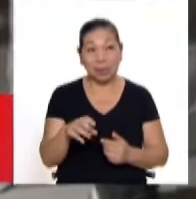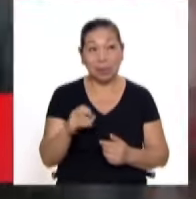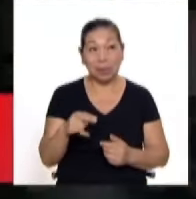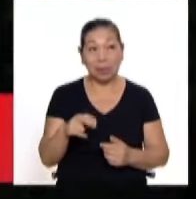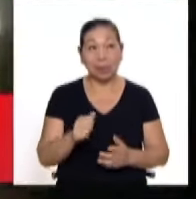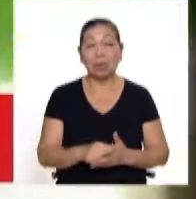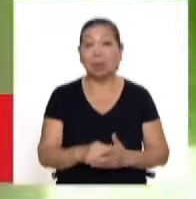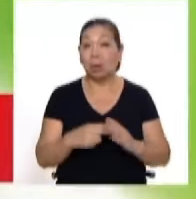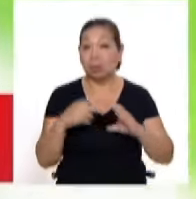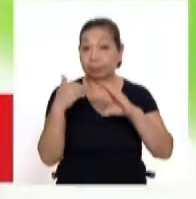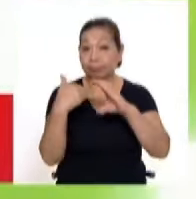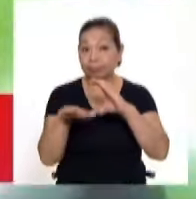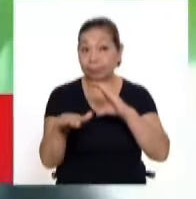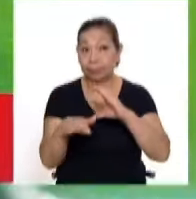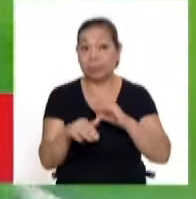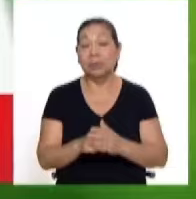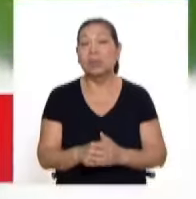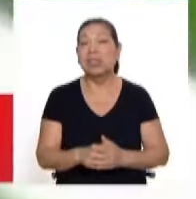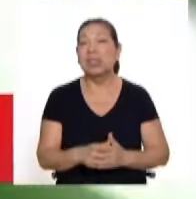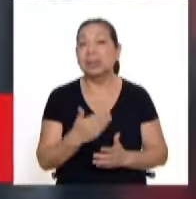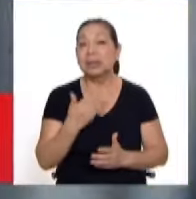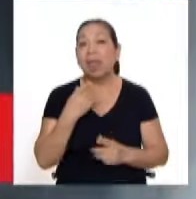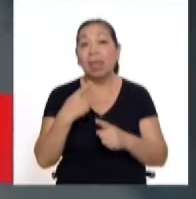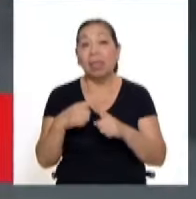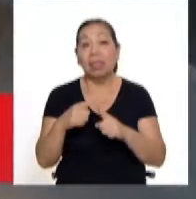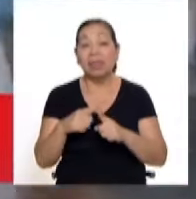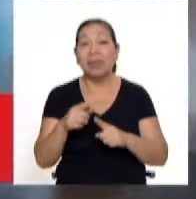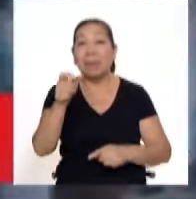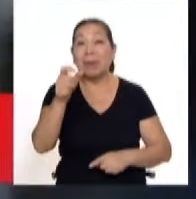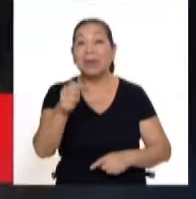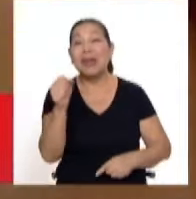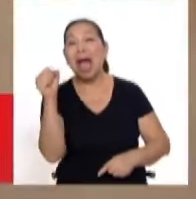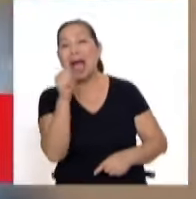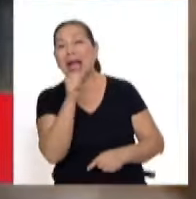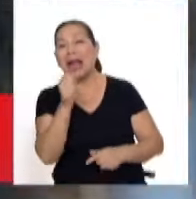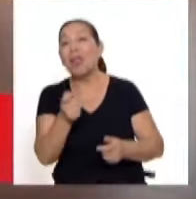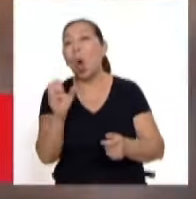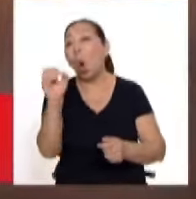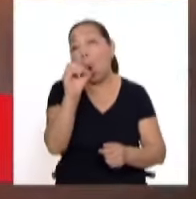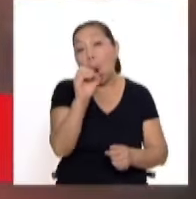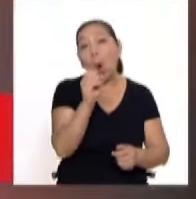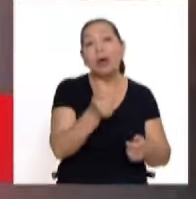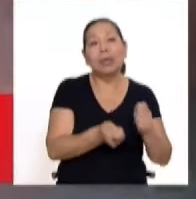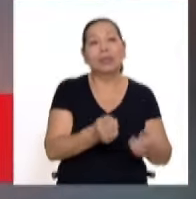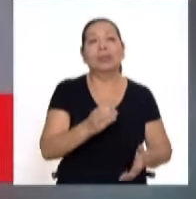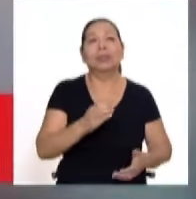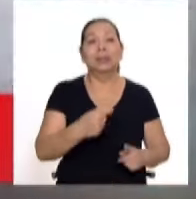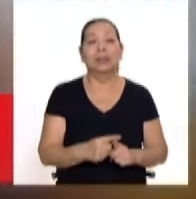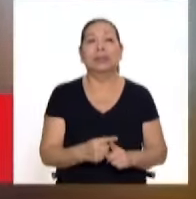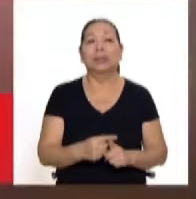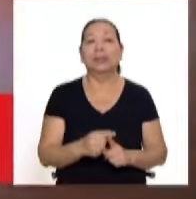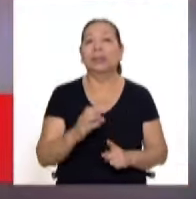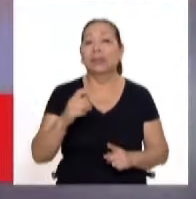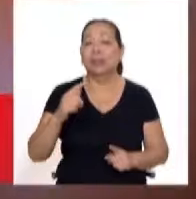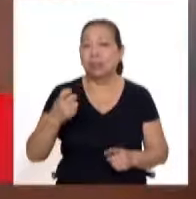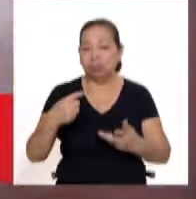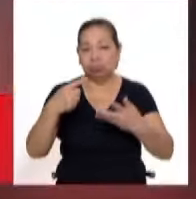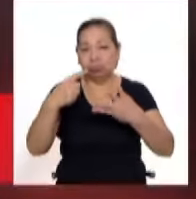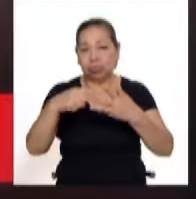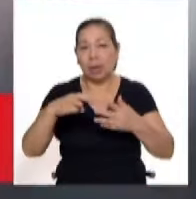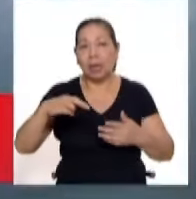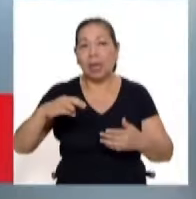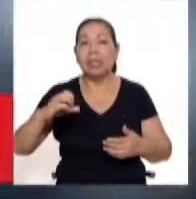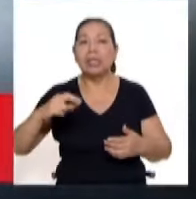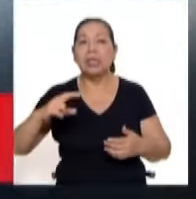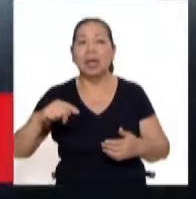Norte enviaron un mensaje amenazante a diferentes cantantes y orquestas de cumbia, como Chechito, Centella, José